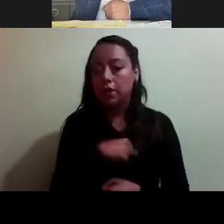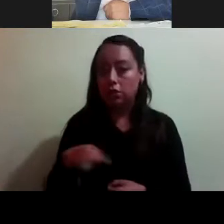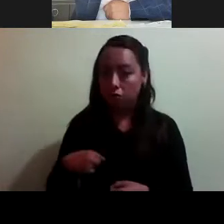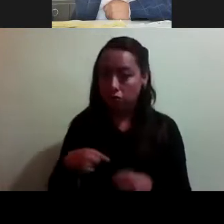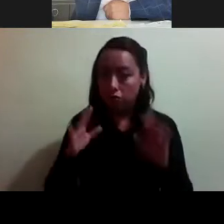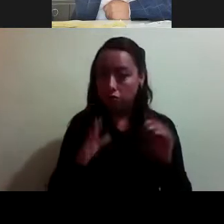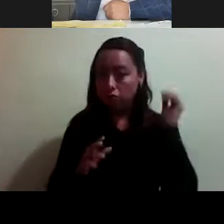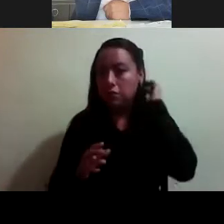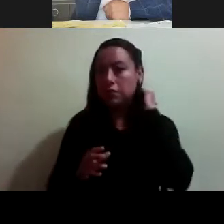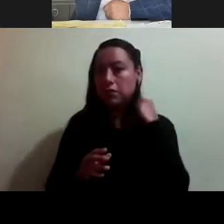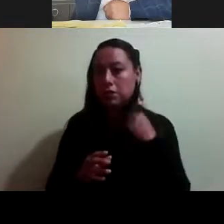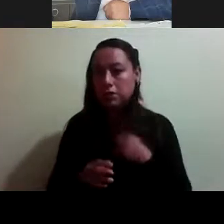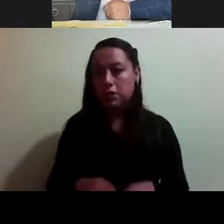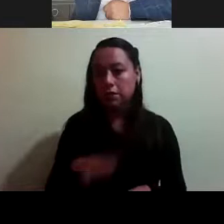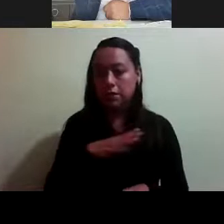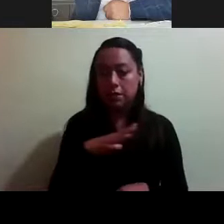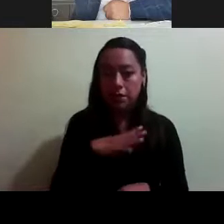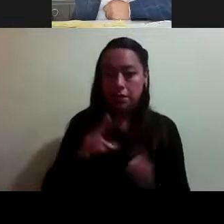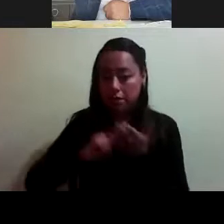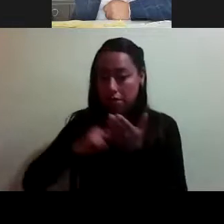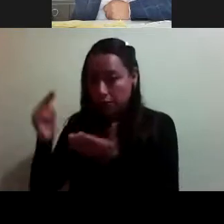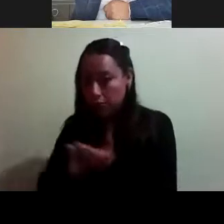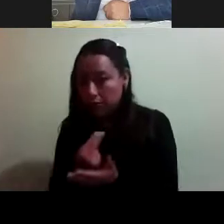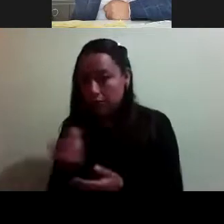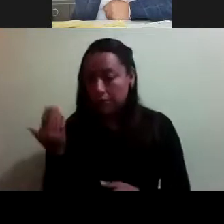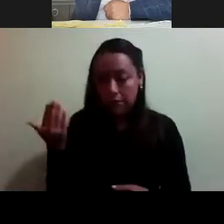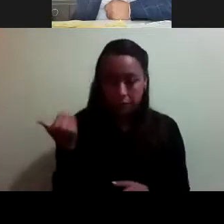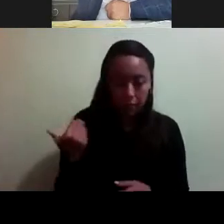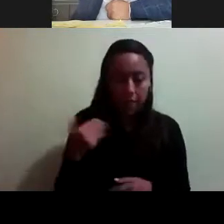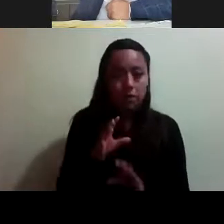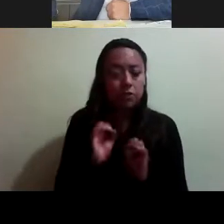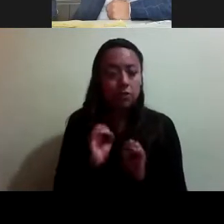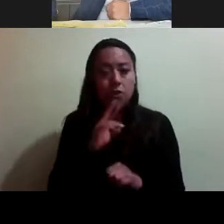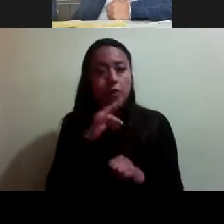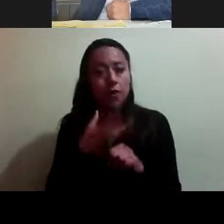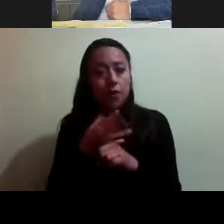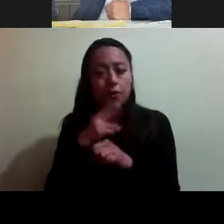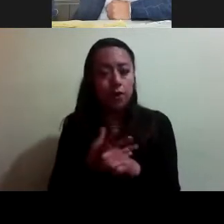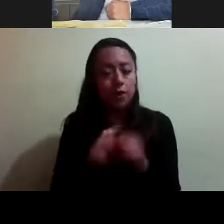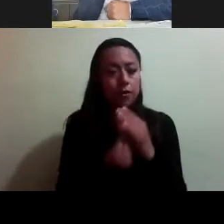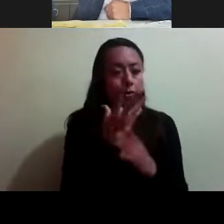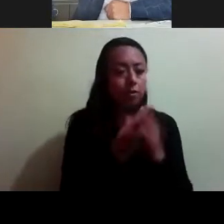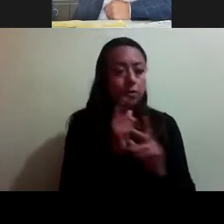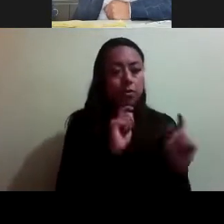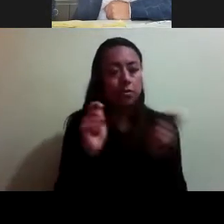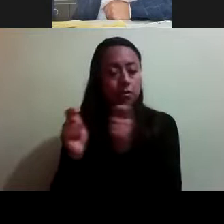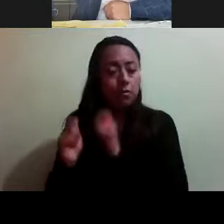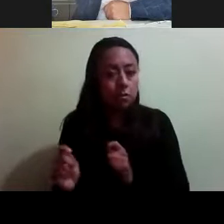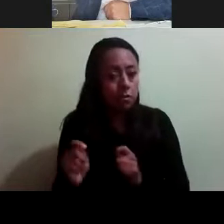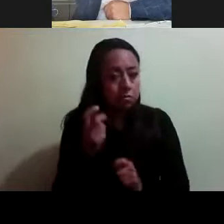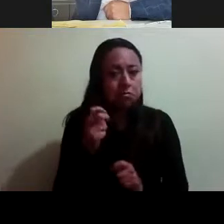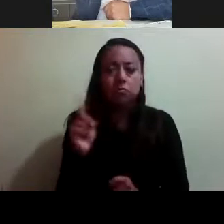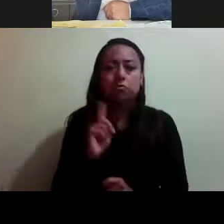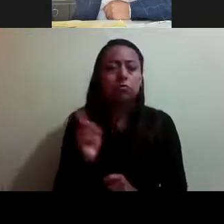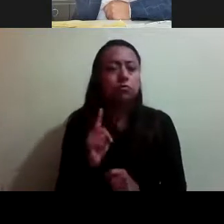firmas recientes, ni dirigido a personas en los cargos recientes, ni a usted ni a un servidor. Si ese documento parece